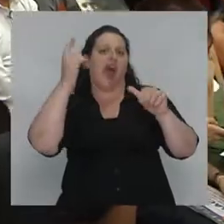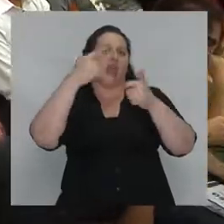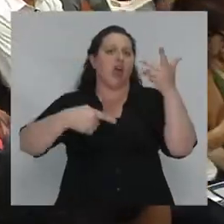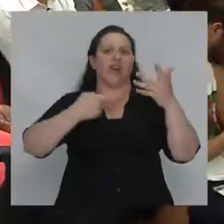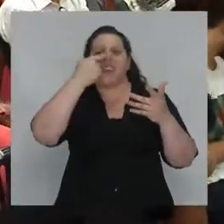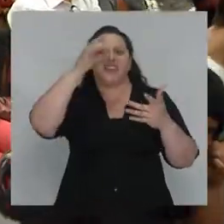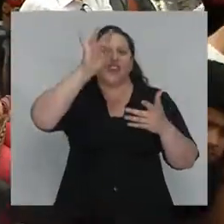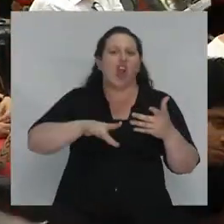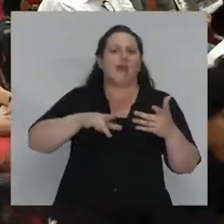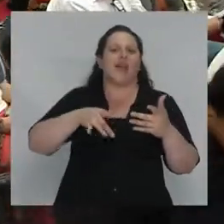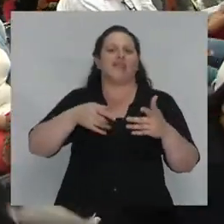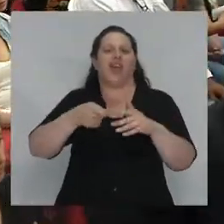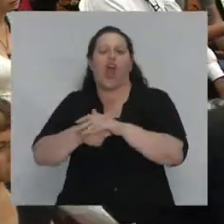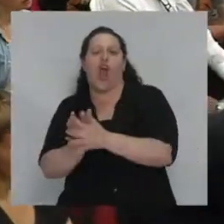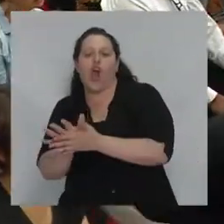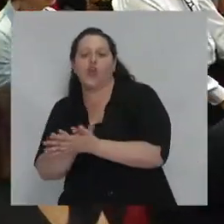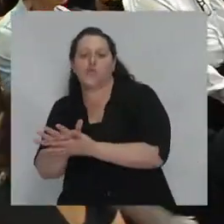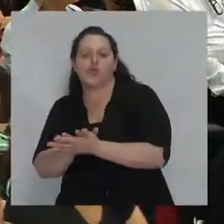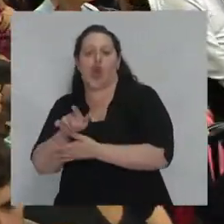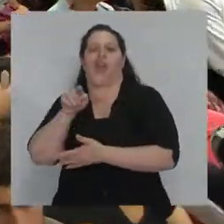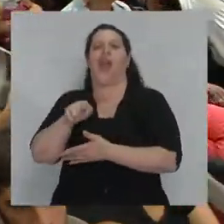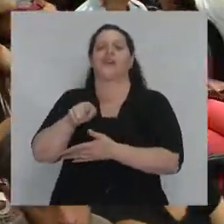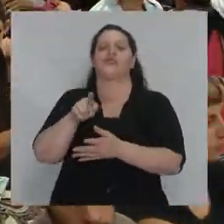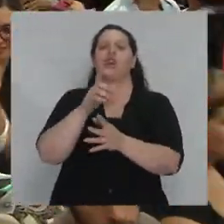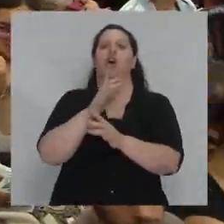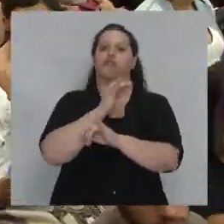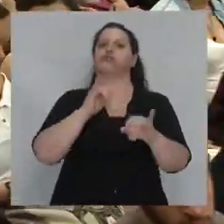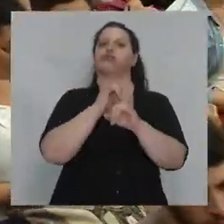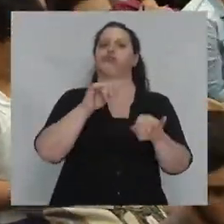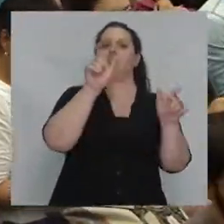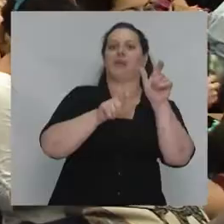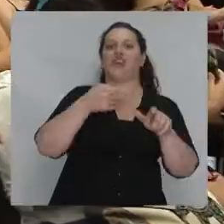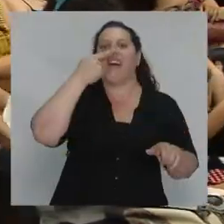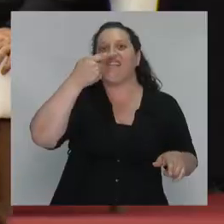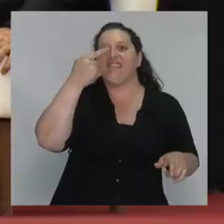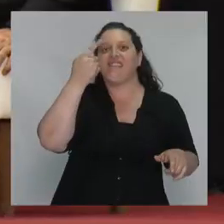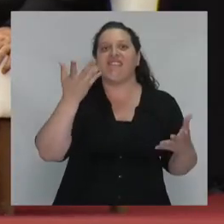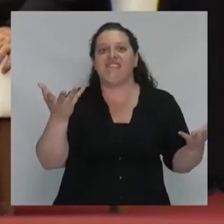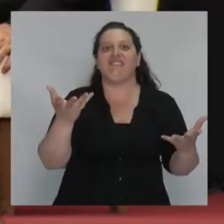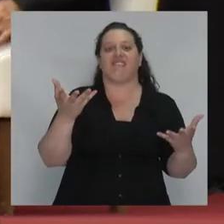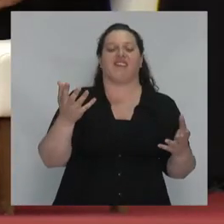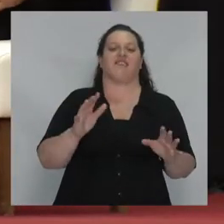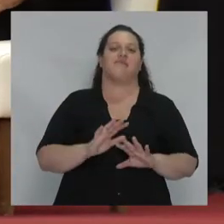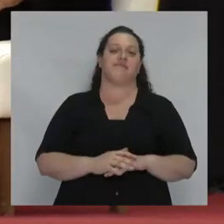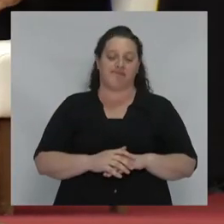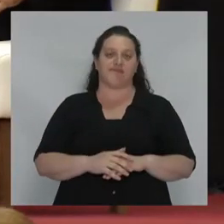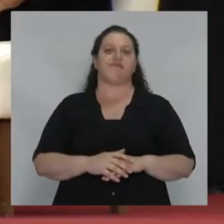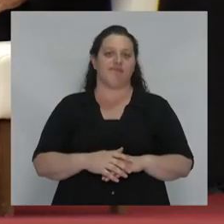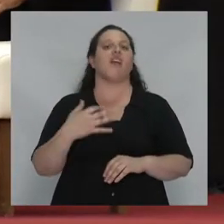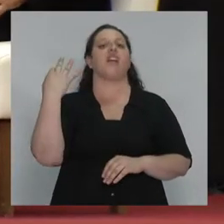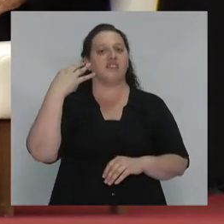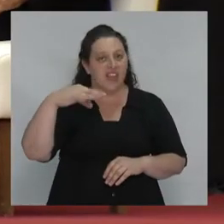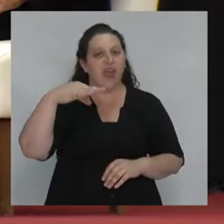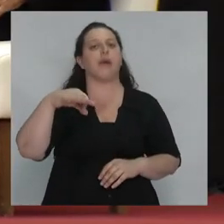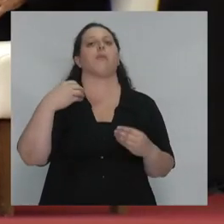de corrupción, que son los que de alguna manera mueven a los lectores, a los oyentes o a los televidentes. Tenemos